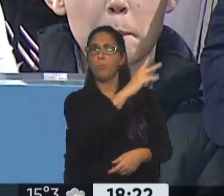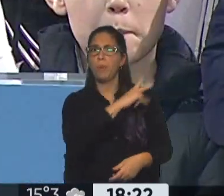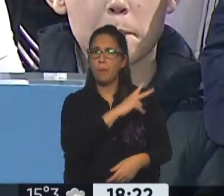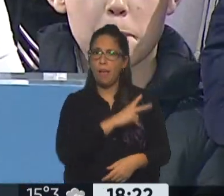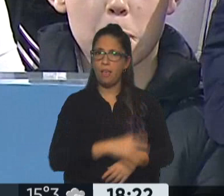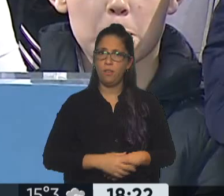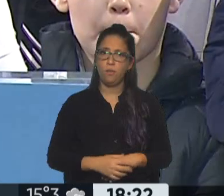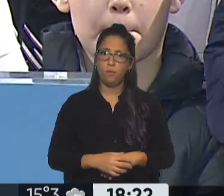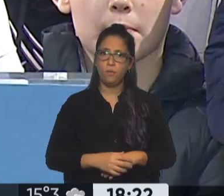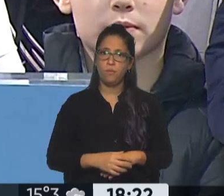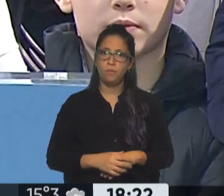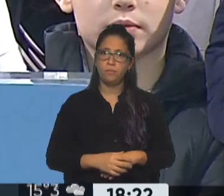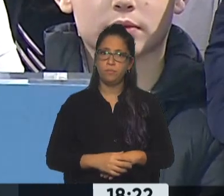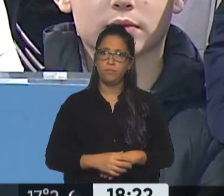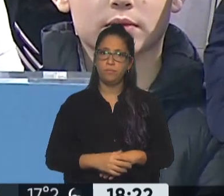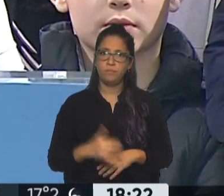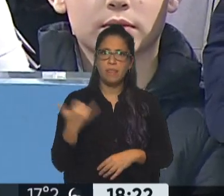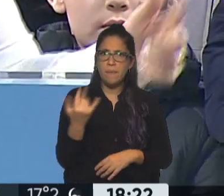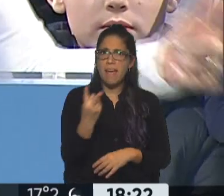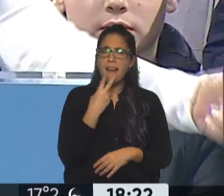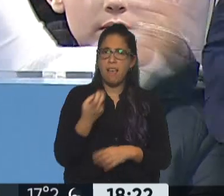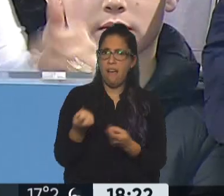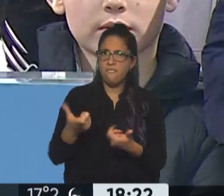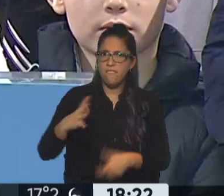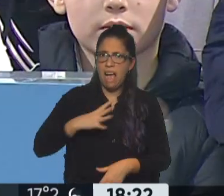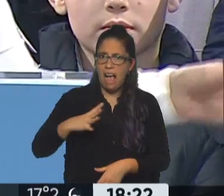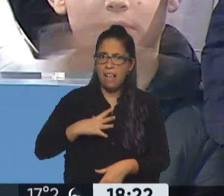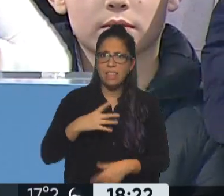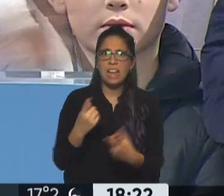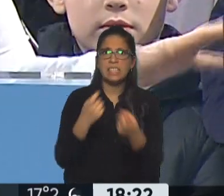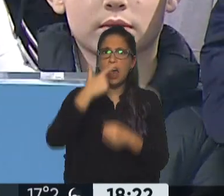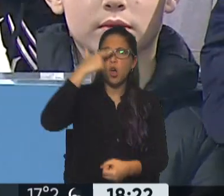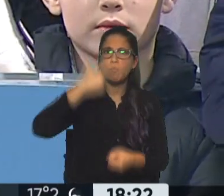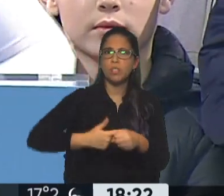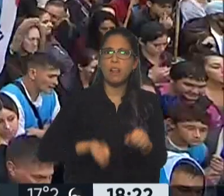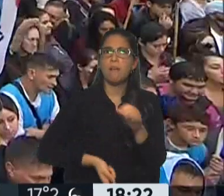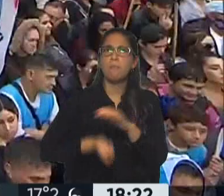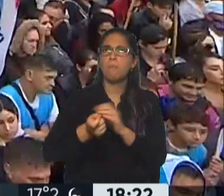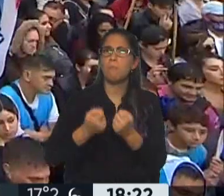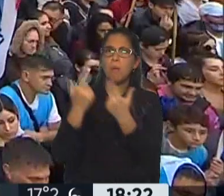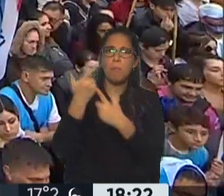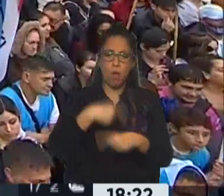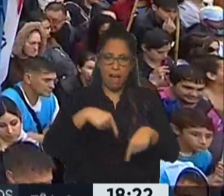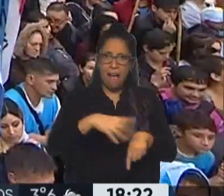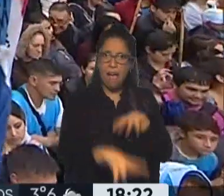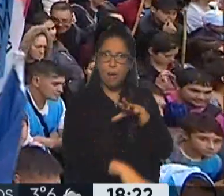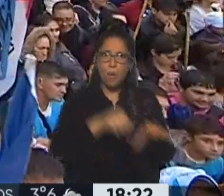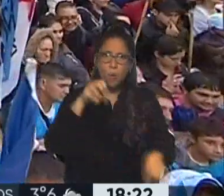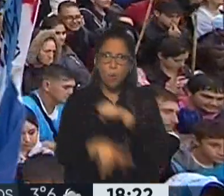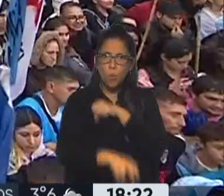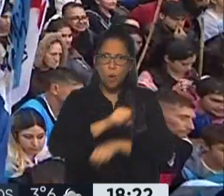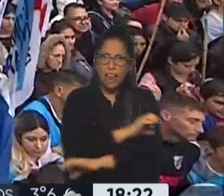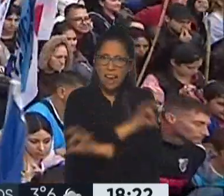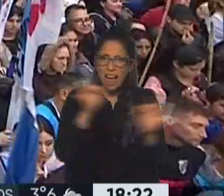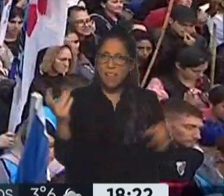aunque terminamos con déficit energético porque teníamos que importar combustible porque no exploraban ni explotaban y nos